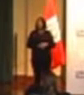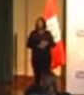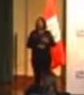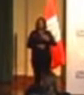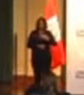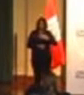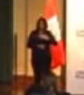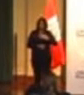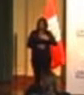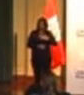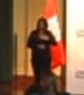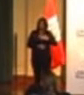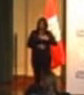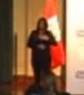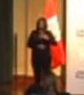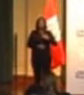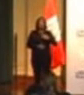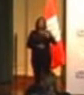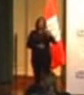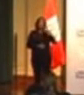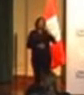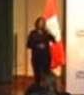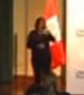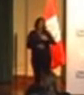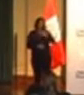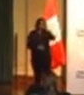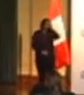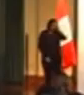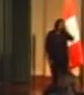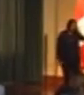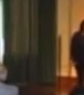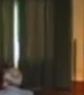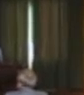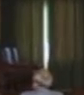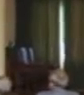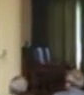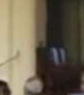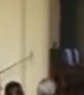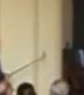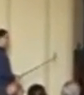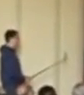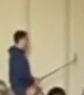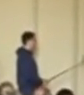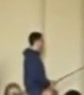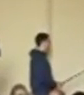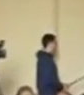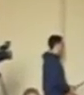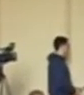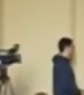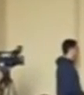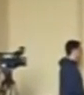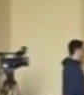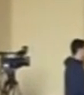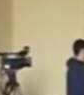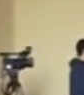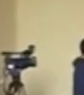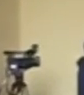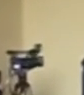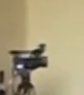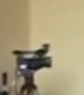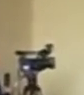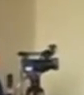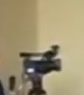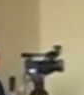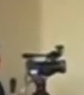mi personal reconocimiento o el reconocimiento de mi empresa por las obras que se han